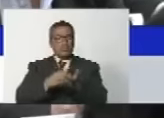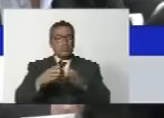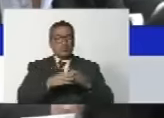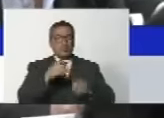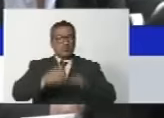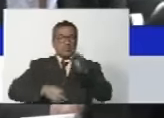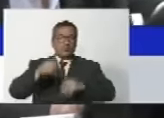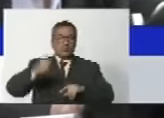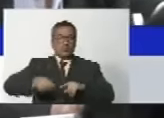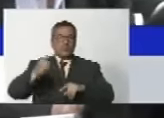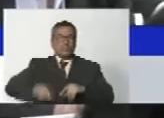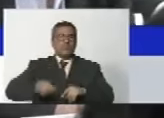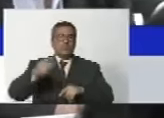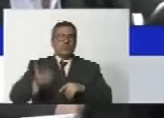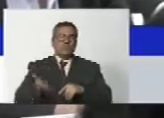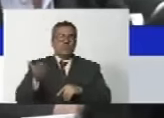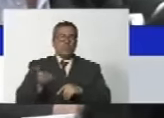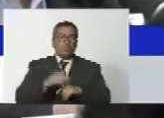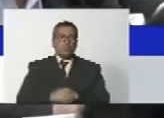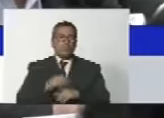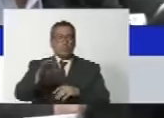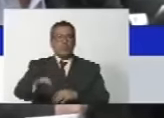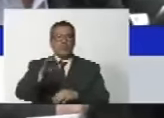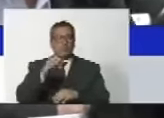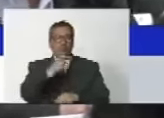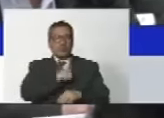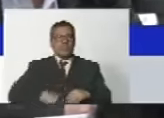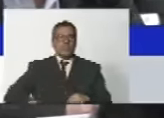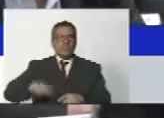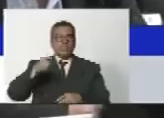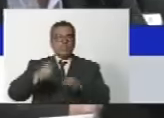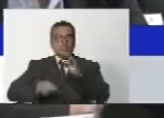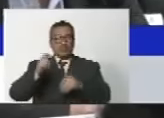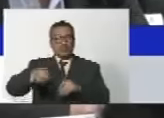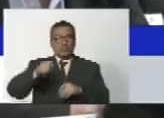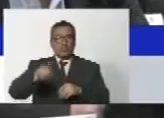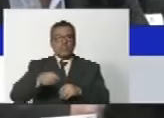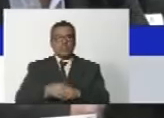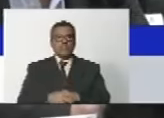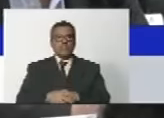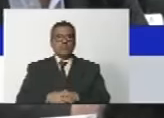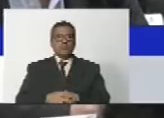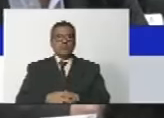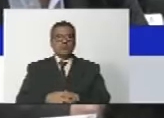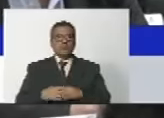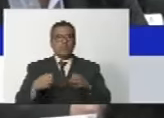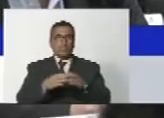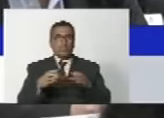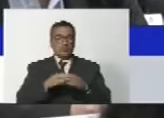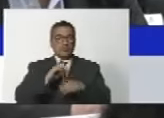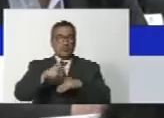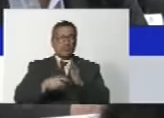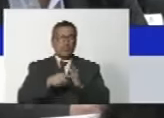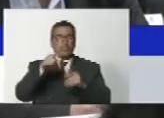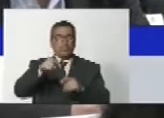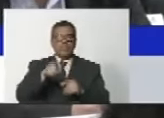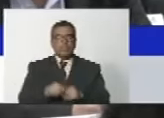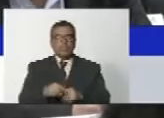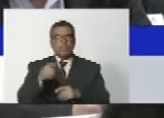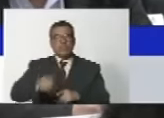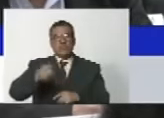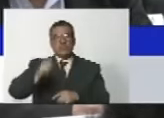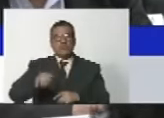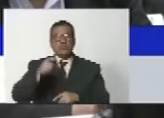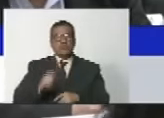del Tribunal Supremo de Justicia. Fue electa presidenta del Tribunal Supremo de Justicia por la Sala Plena de ese alto